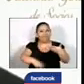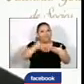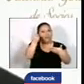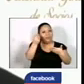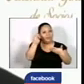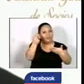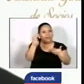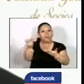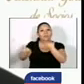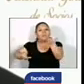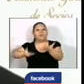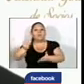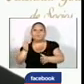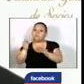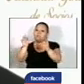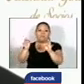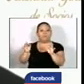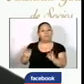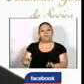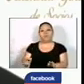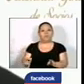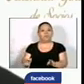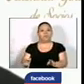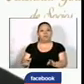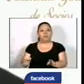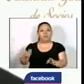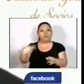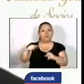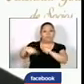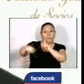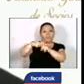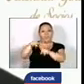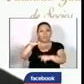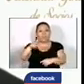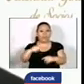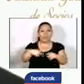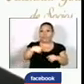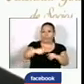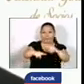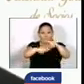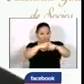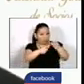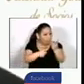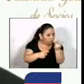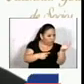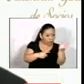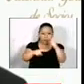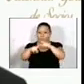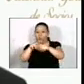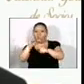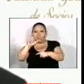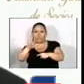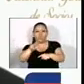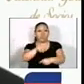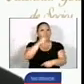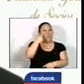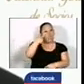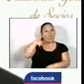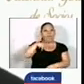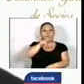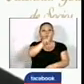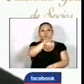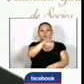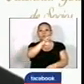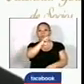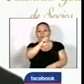informal de más tres, es decir, se multiplica por tres. O que entre 250 mil y 300